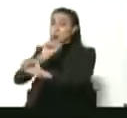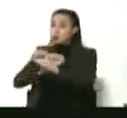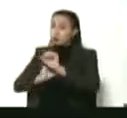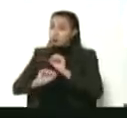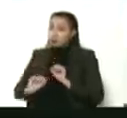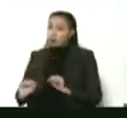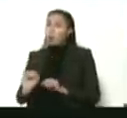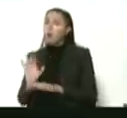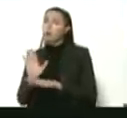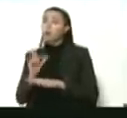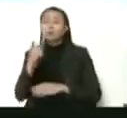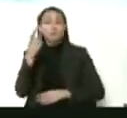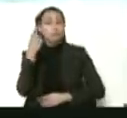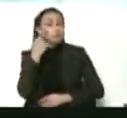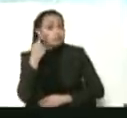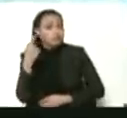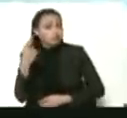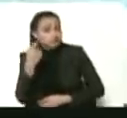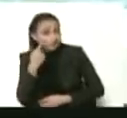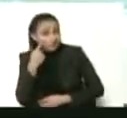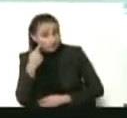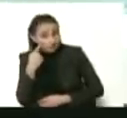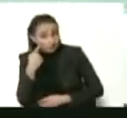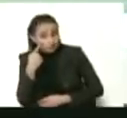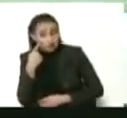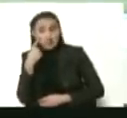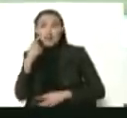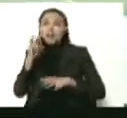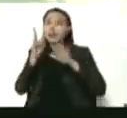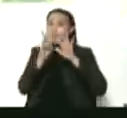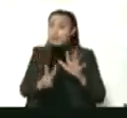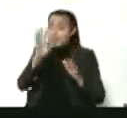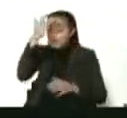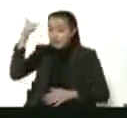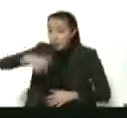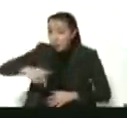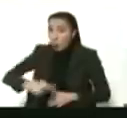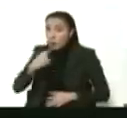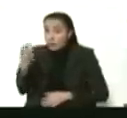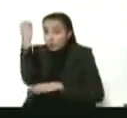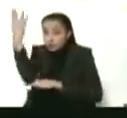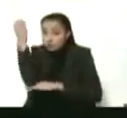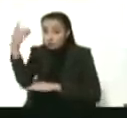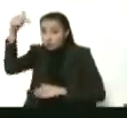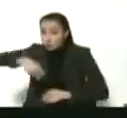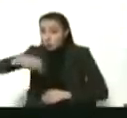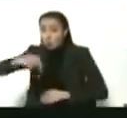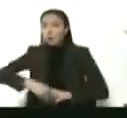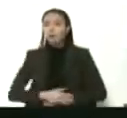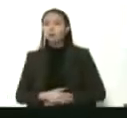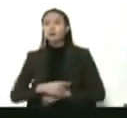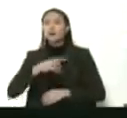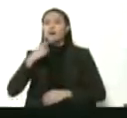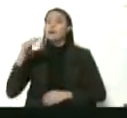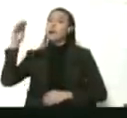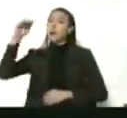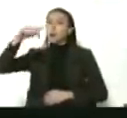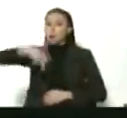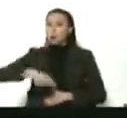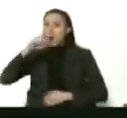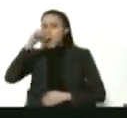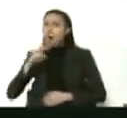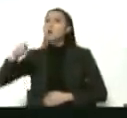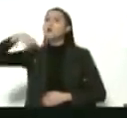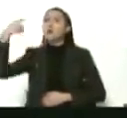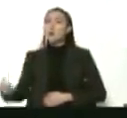prevención. Escúchenme bien, estoy hablando el 7 de febrero del 2021 y les estoy diciendo que el futuro de este año y quizás